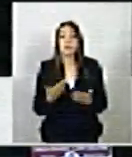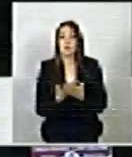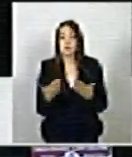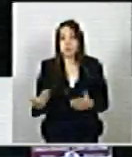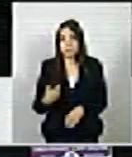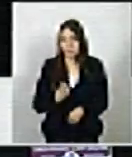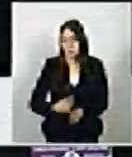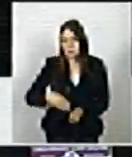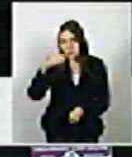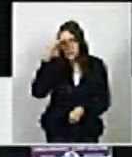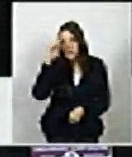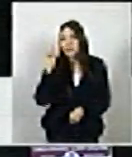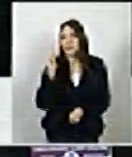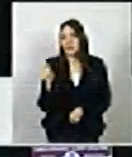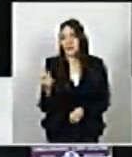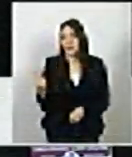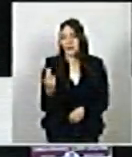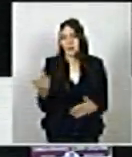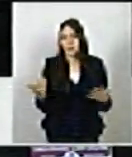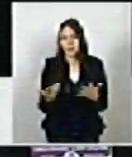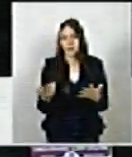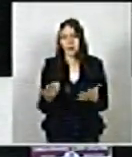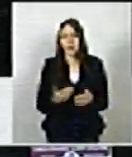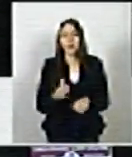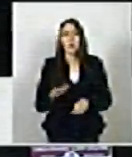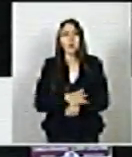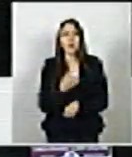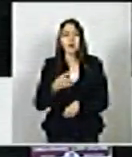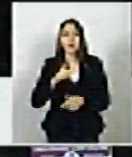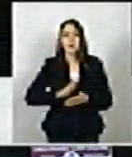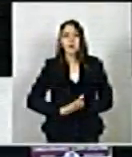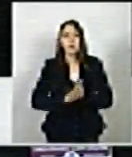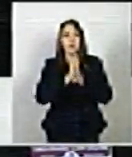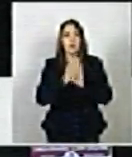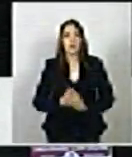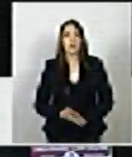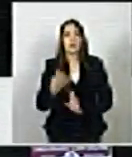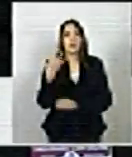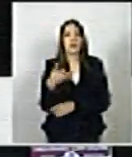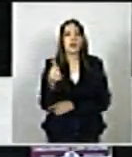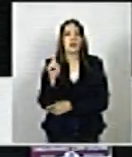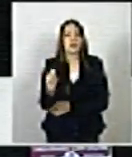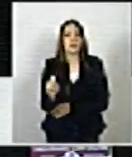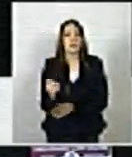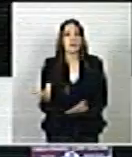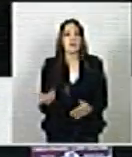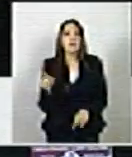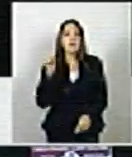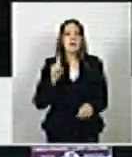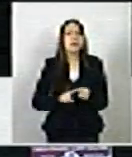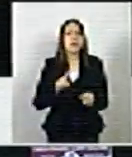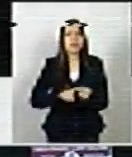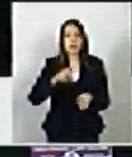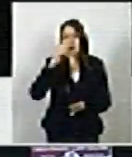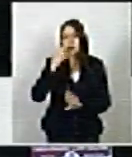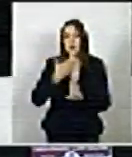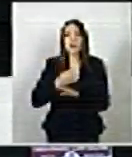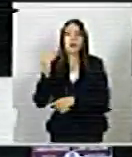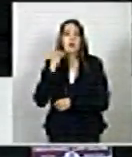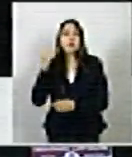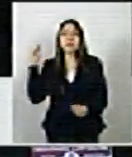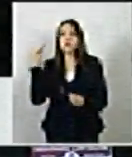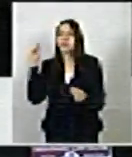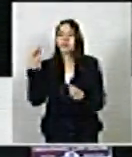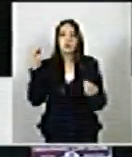por lo que significa la 4 este quién es el abogado de la 4ta en